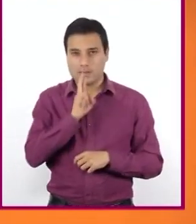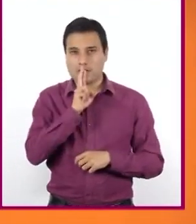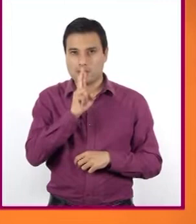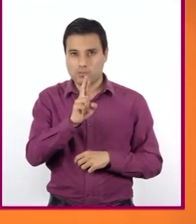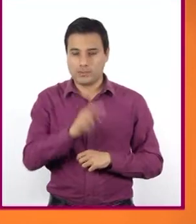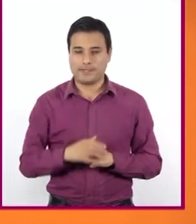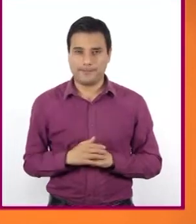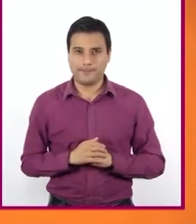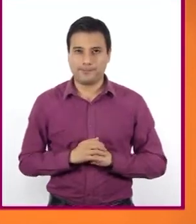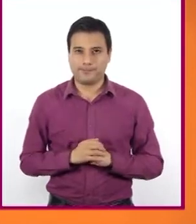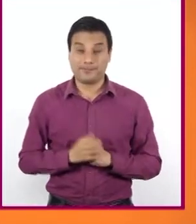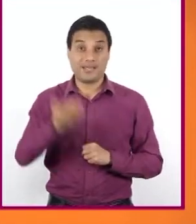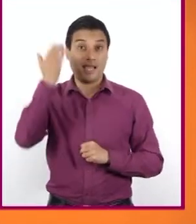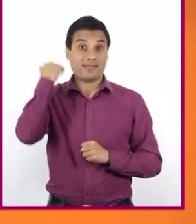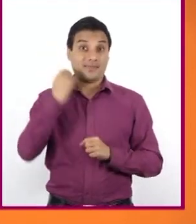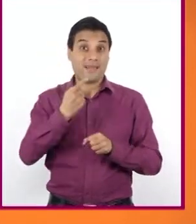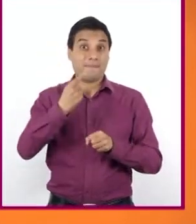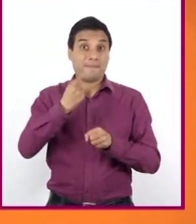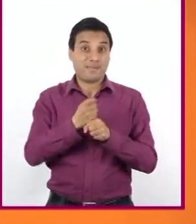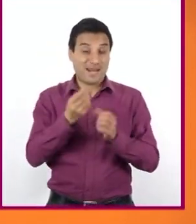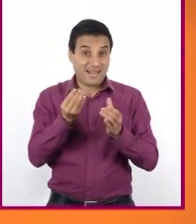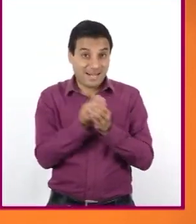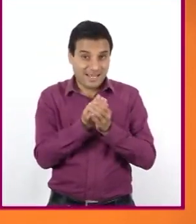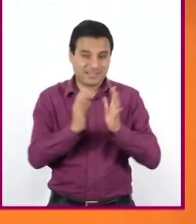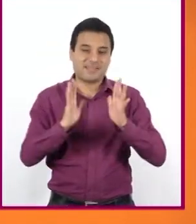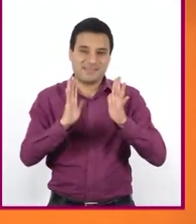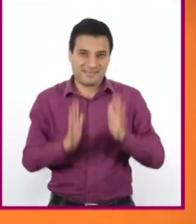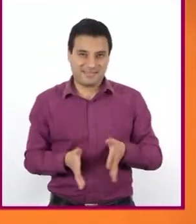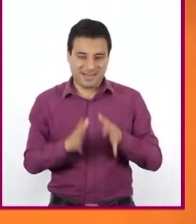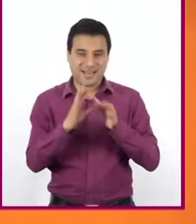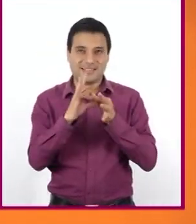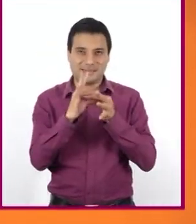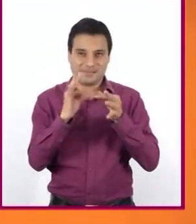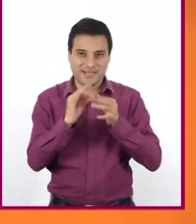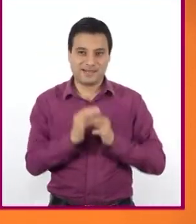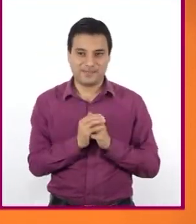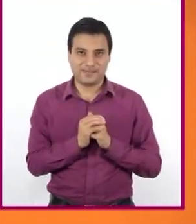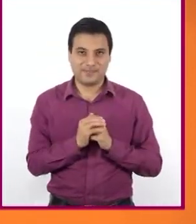en la primera sesión de la semana, las cuales deben quedar